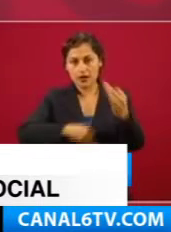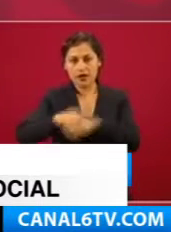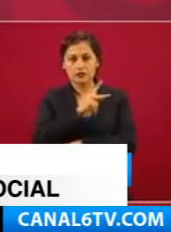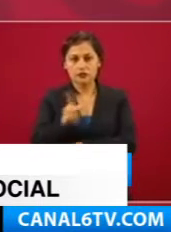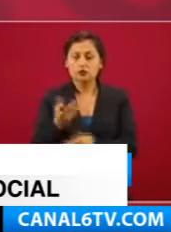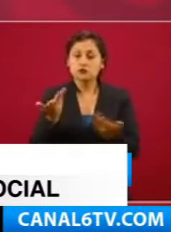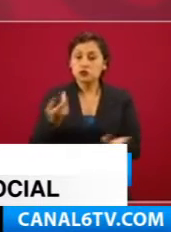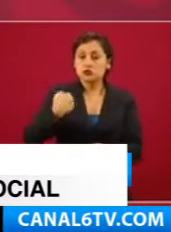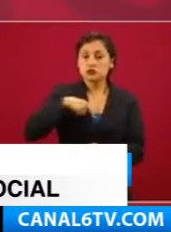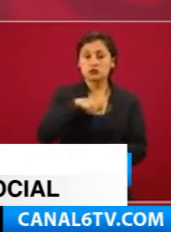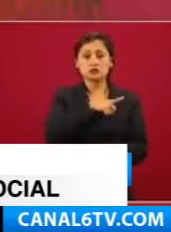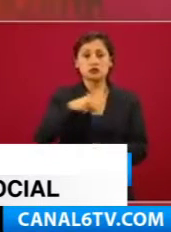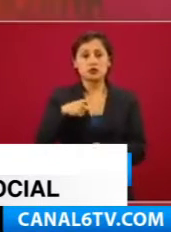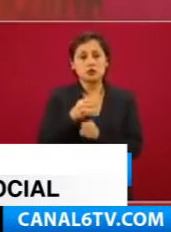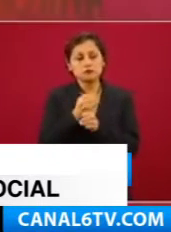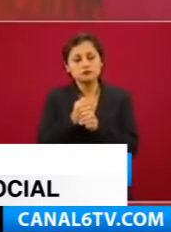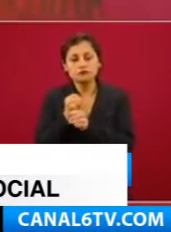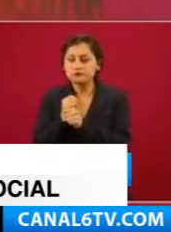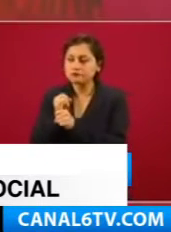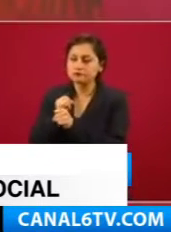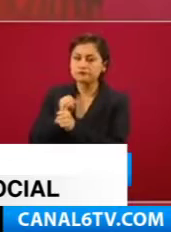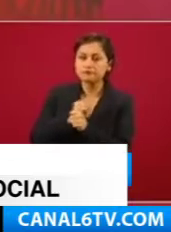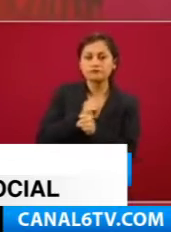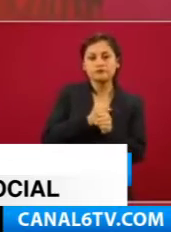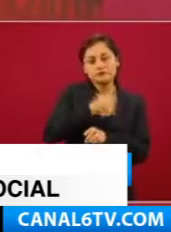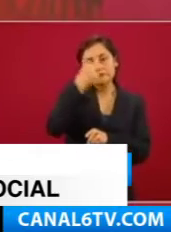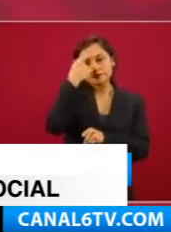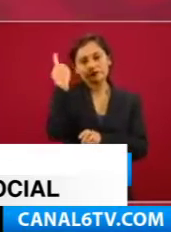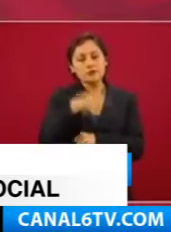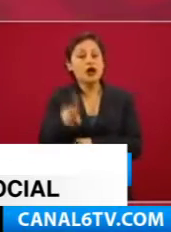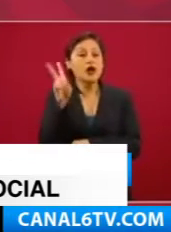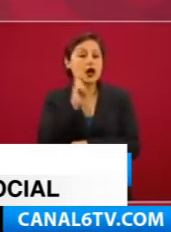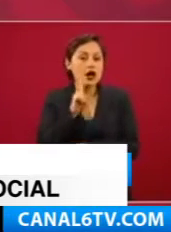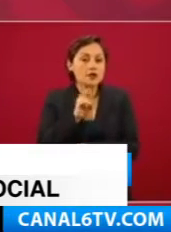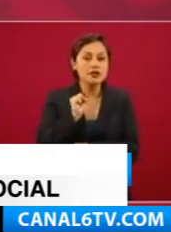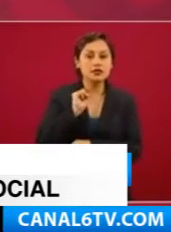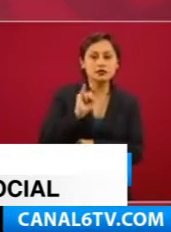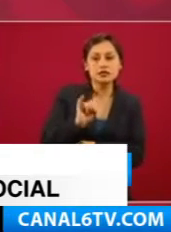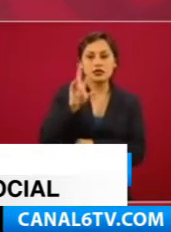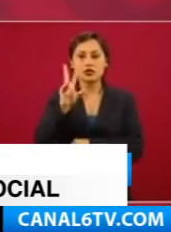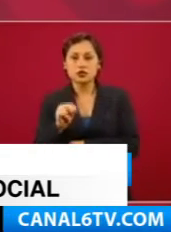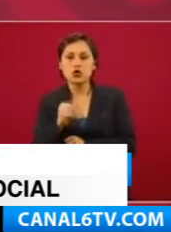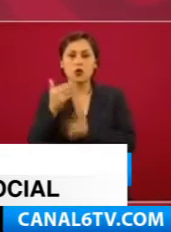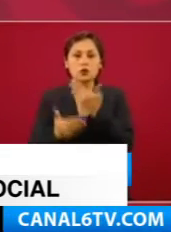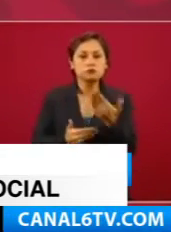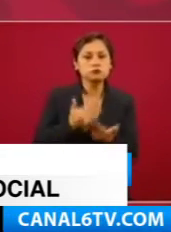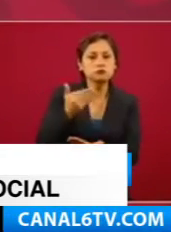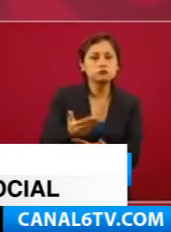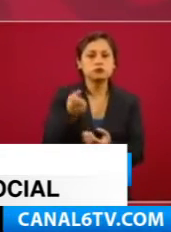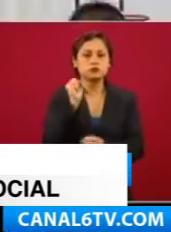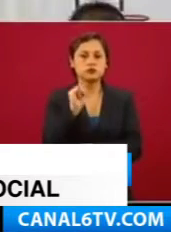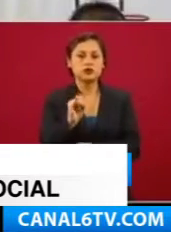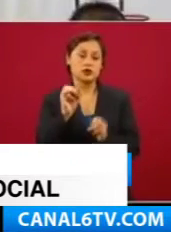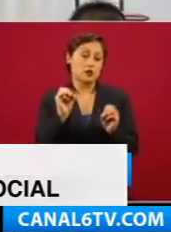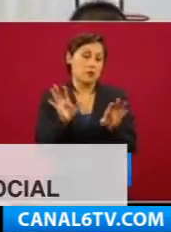que muchas veces ayudan en términos de productividad y también de posibilidad en la flexibilidad de los